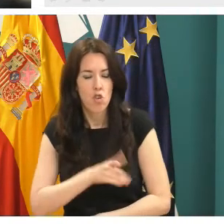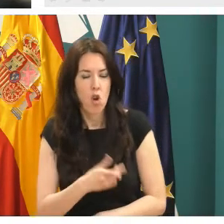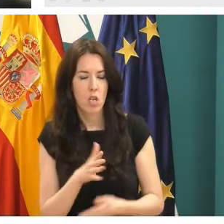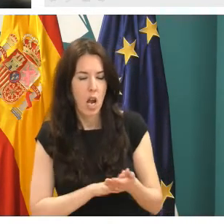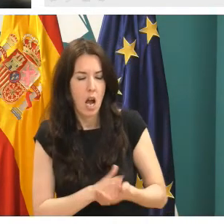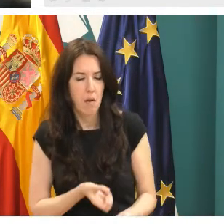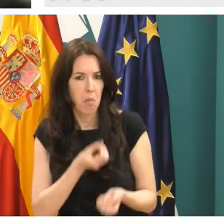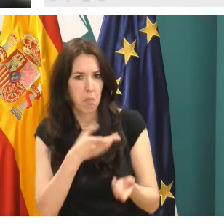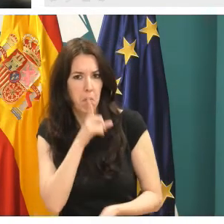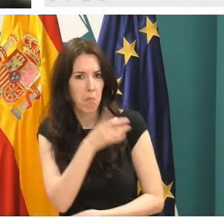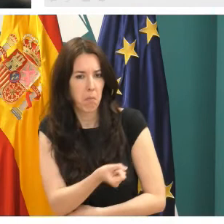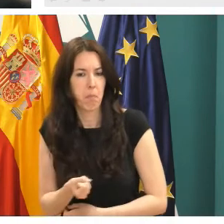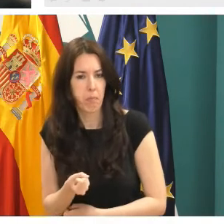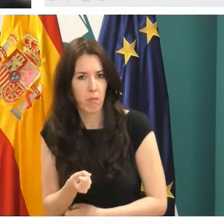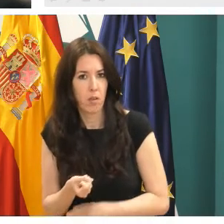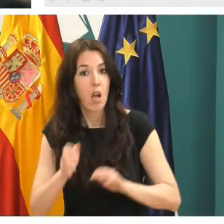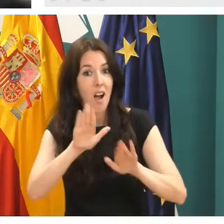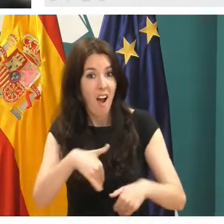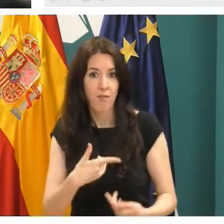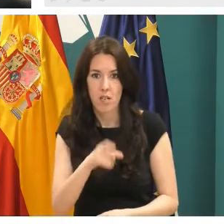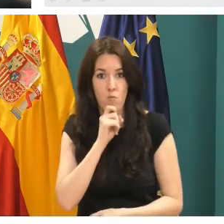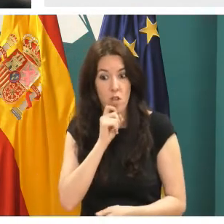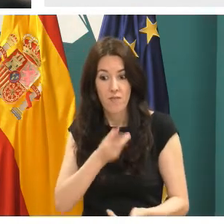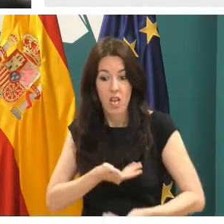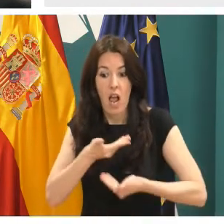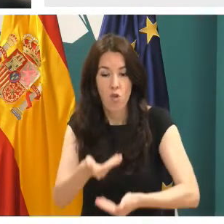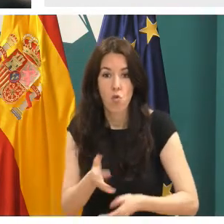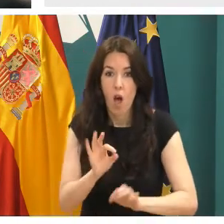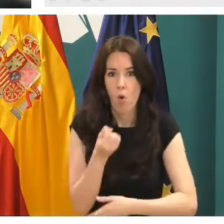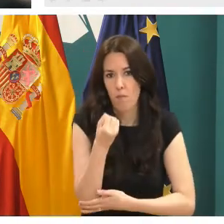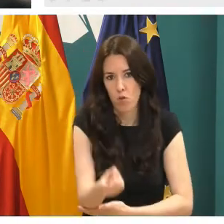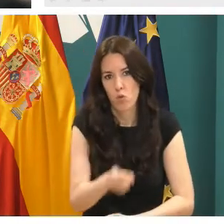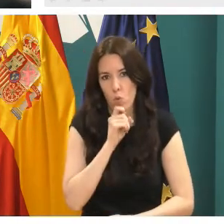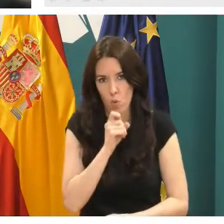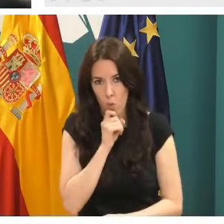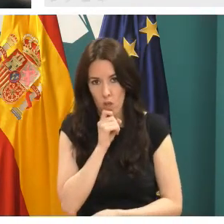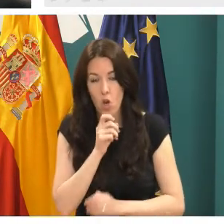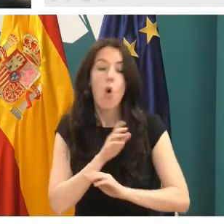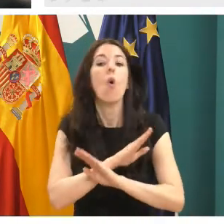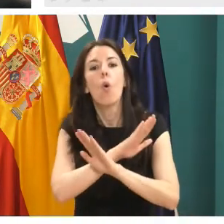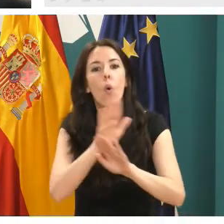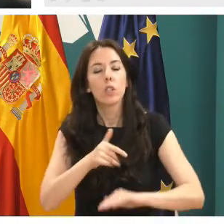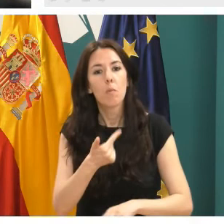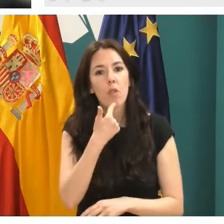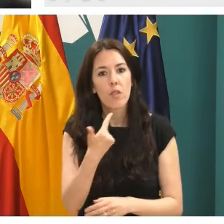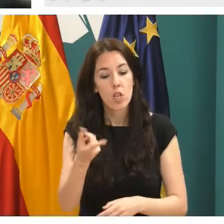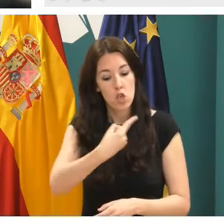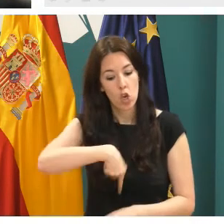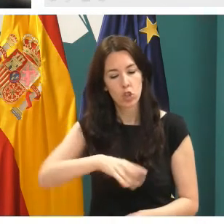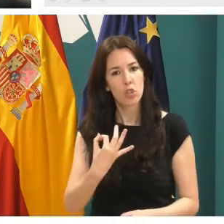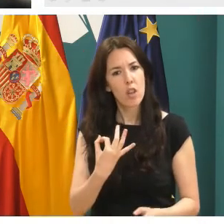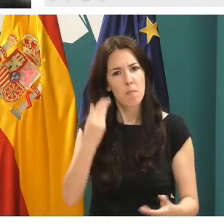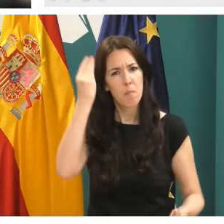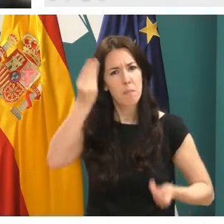quieren contarlo, y eso hace muy difícil que las ayudas y los apoyos lleguen. Y por último, decir que nosotros tenemos que